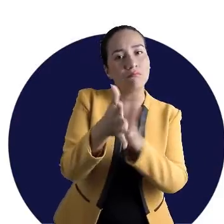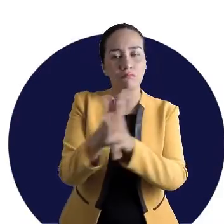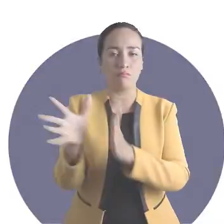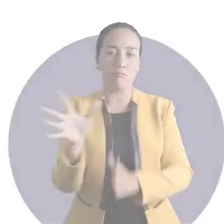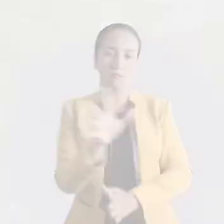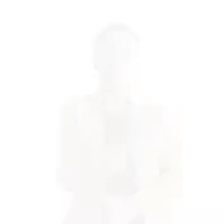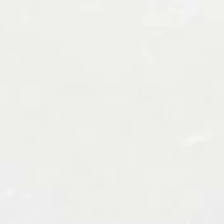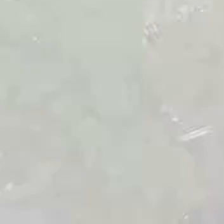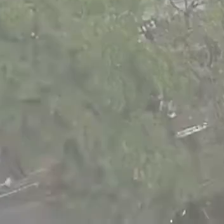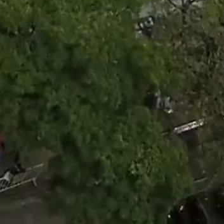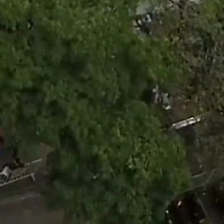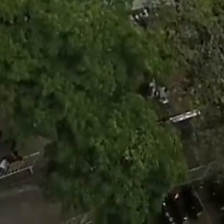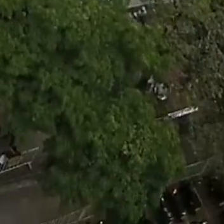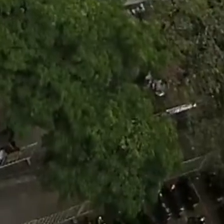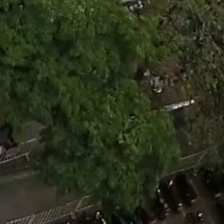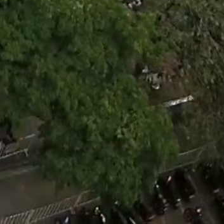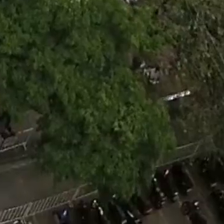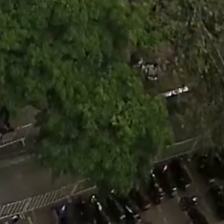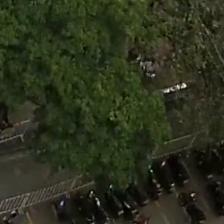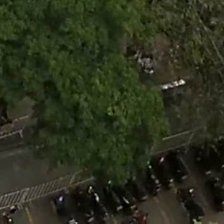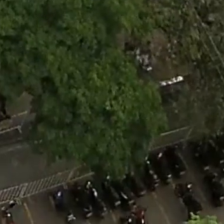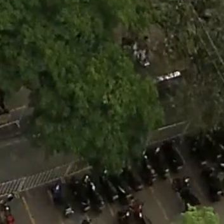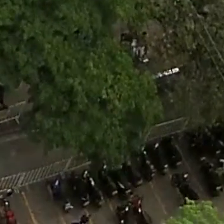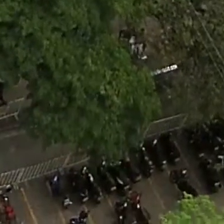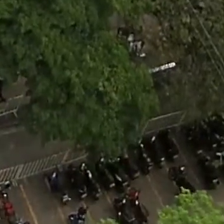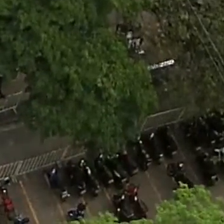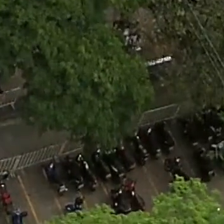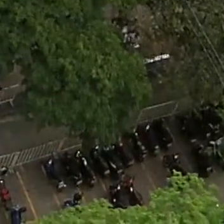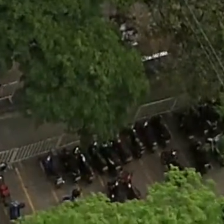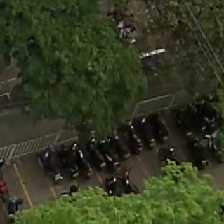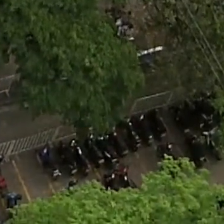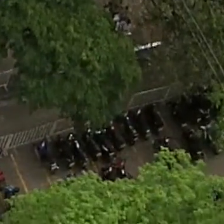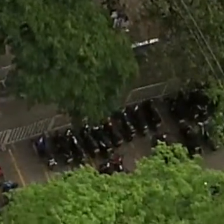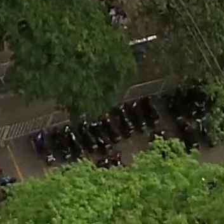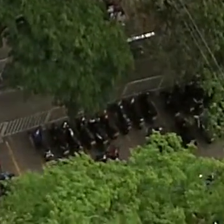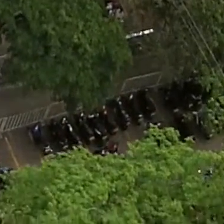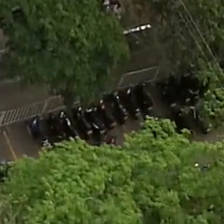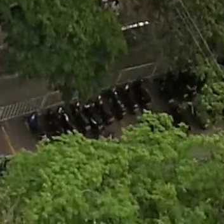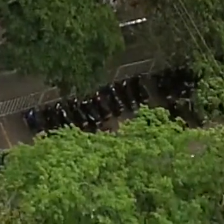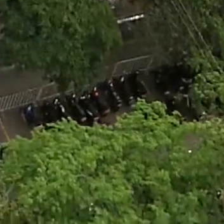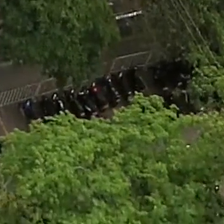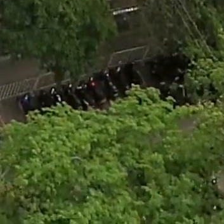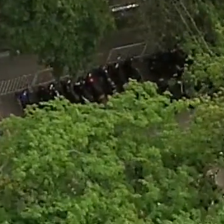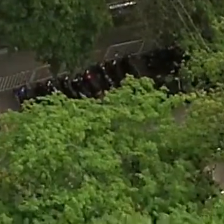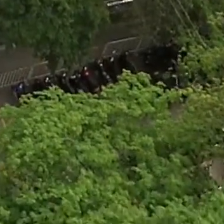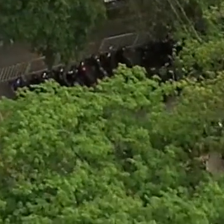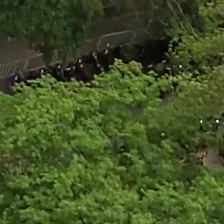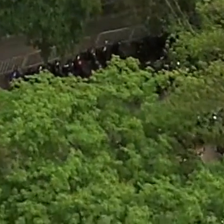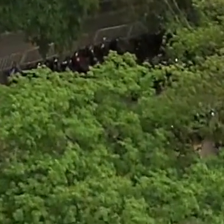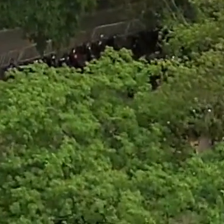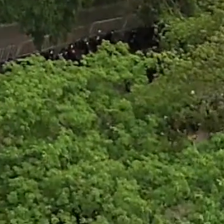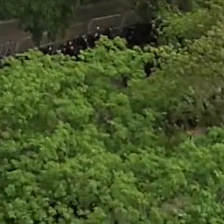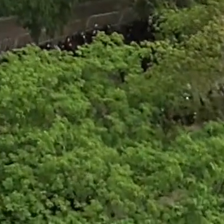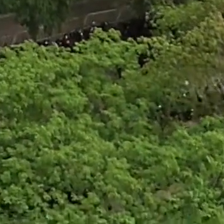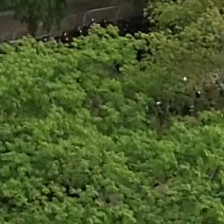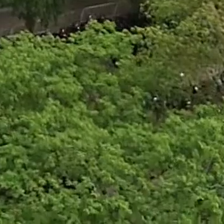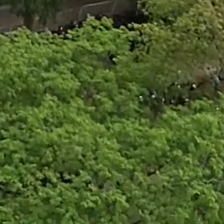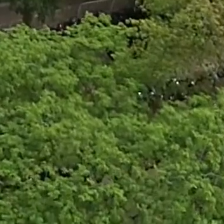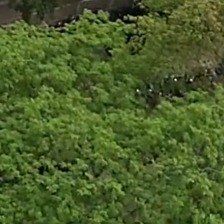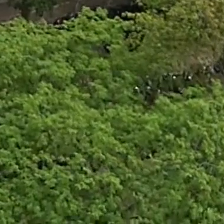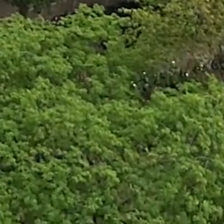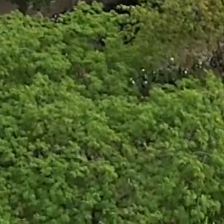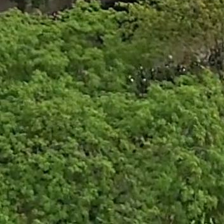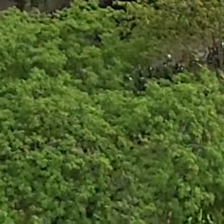otros. Tengamos en cuenta que la satisfacción de nuestros usuarios dependerá en gran parte del cumplimiento de los